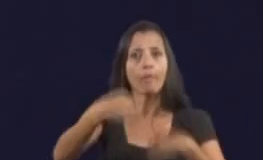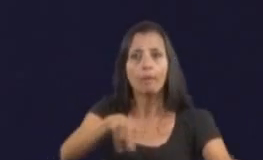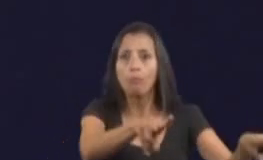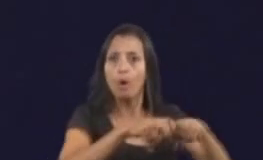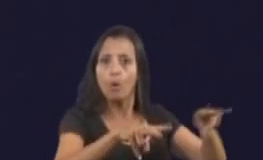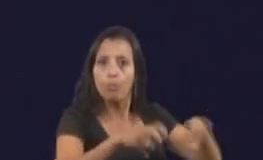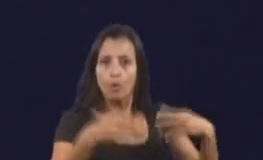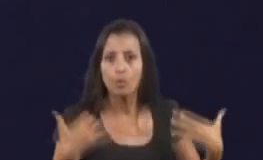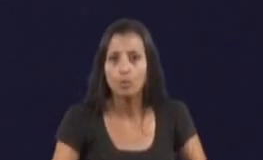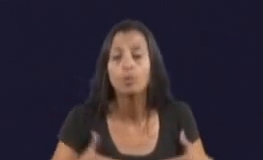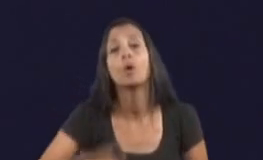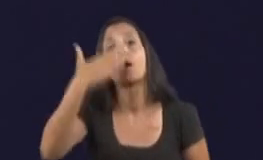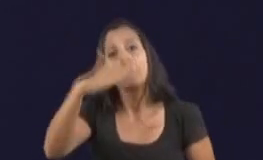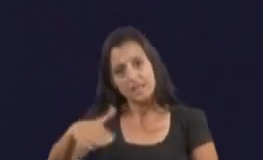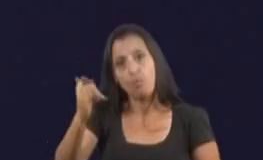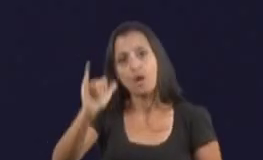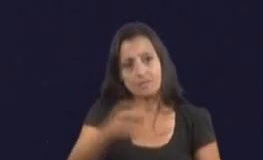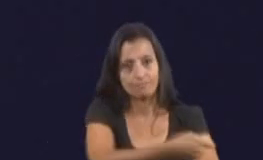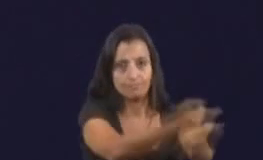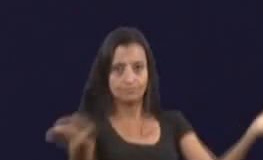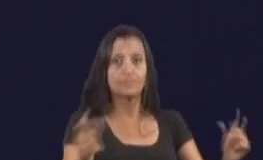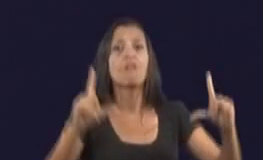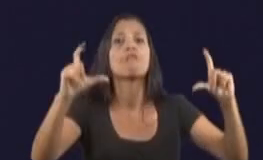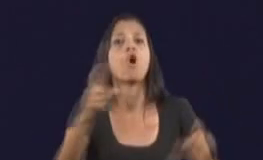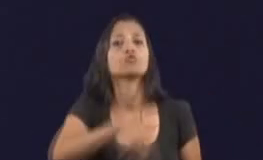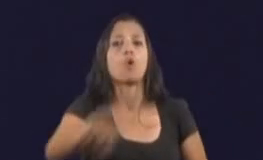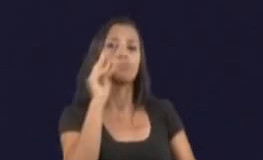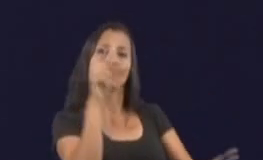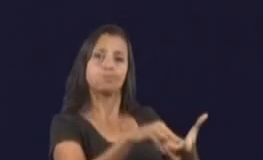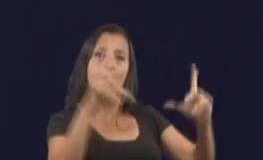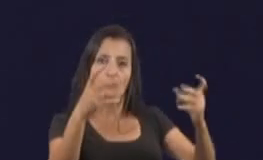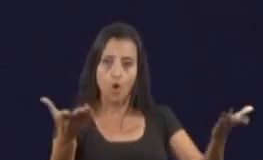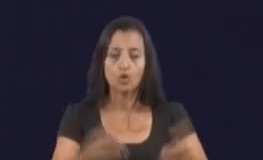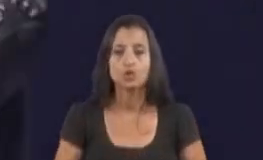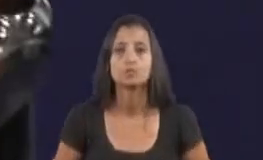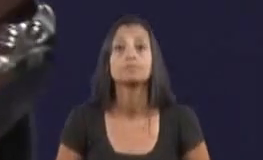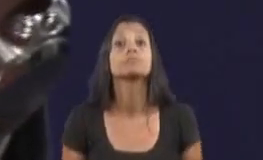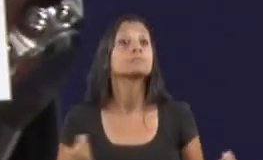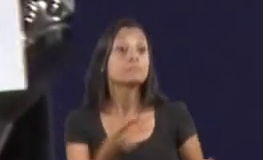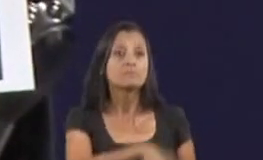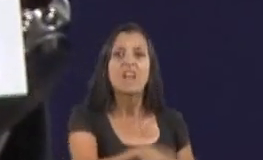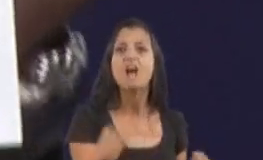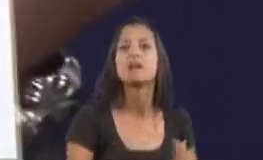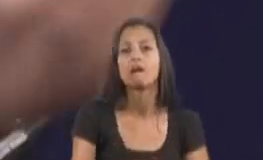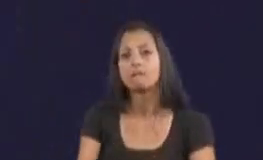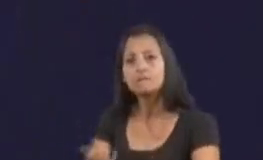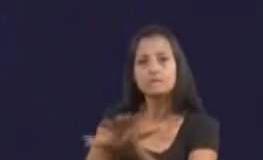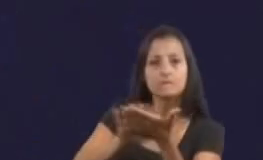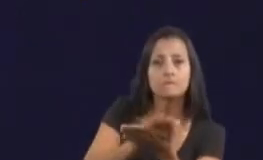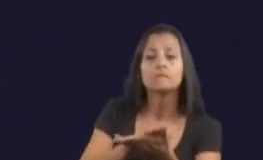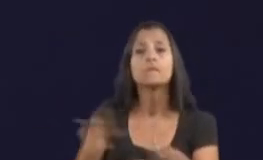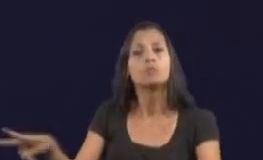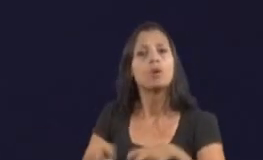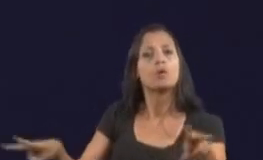que después también la ANARI les pasará las fotos en alta definición, las alquilaban y o las vendían